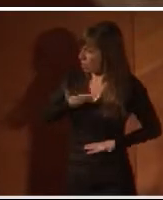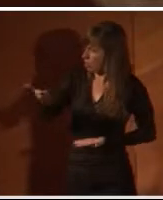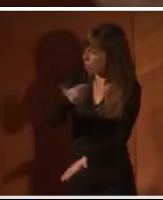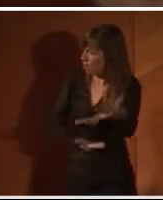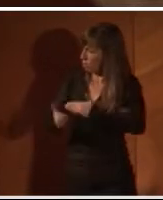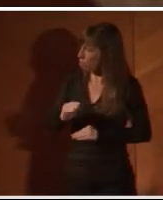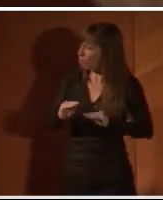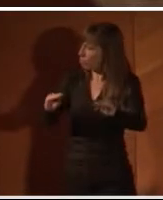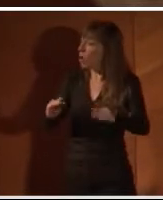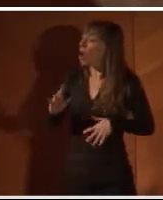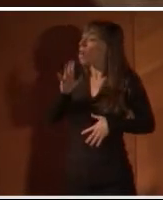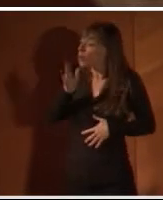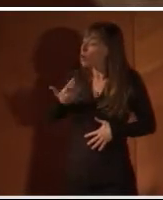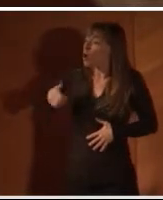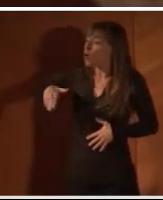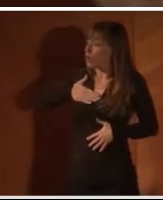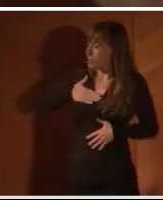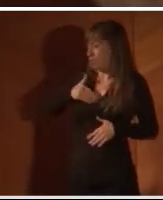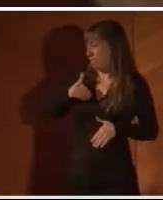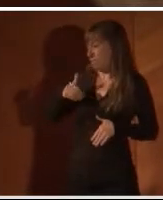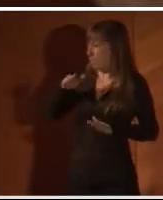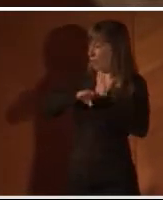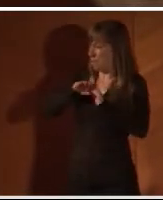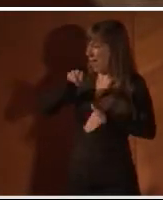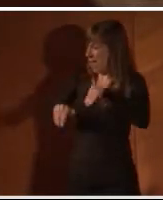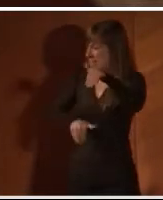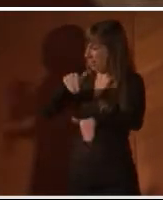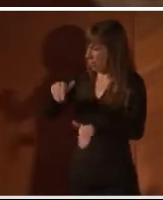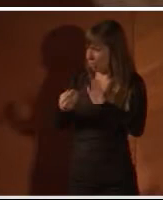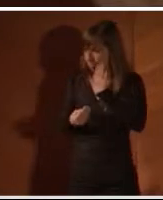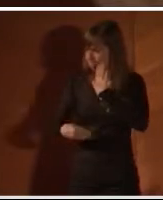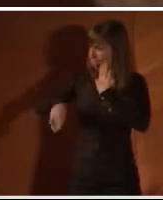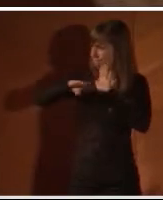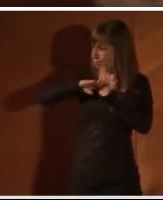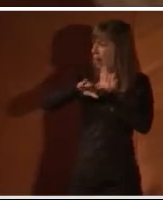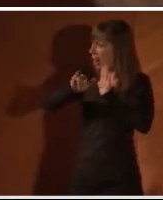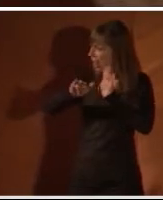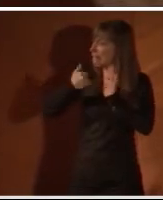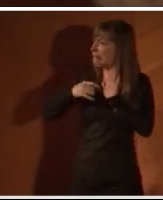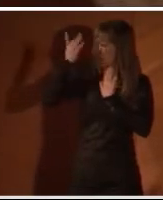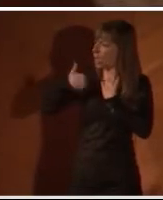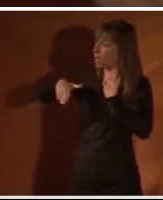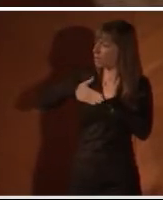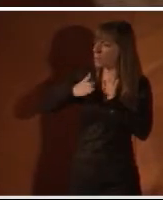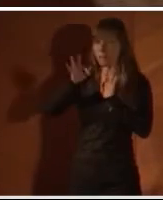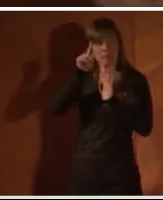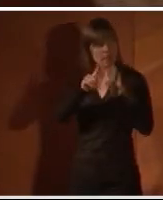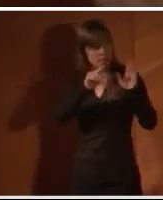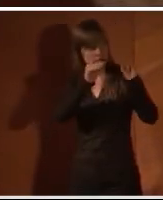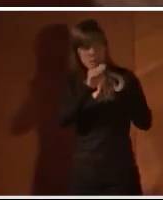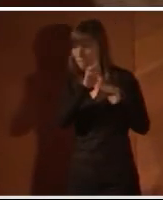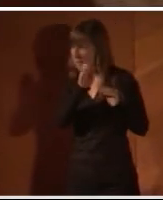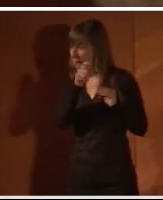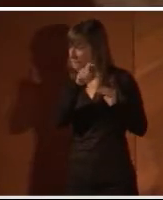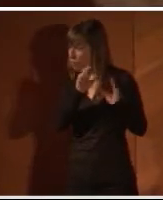idea de nuestro programa electoral, pero que está muy acuñada y elaborada por Pablo y su equipo, de hacer